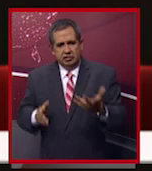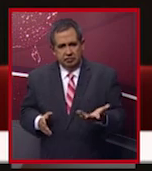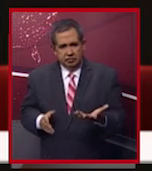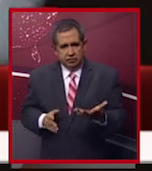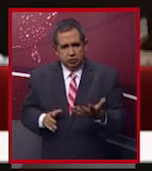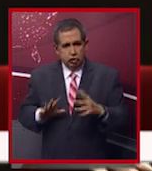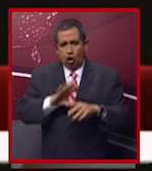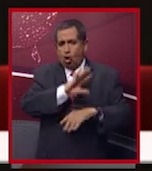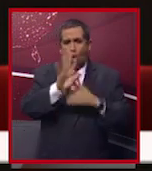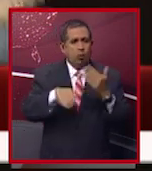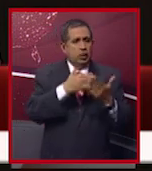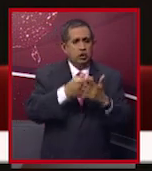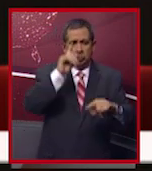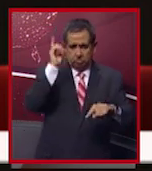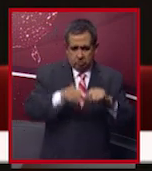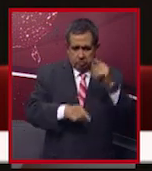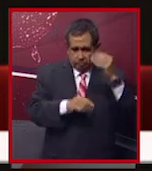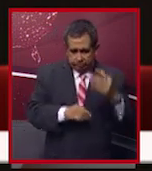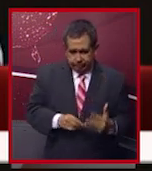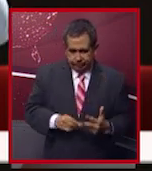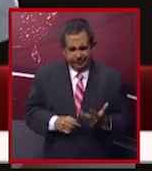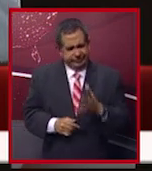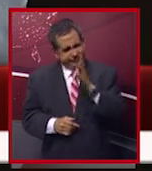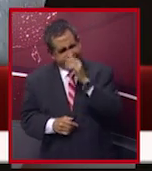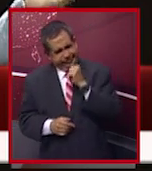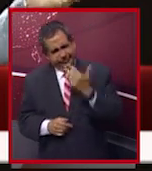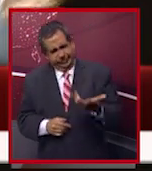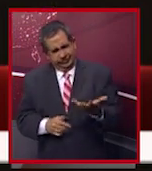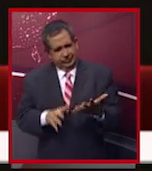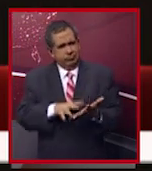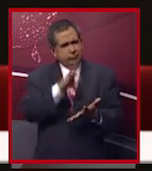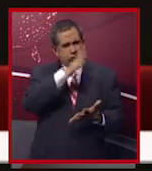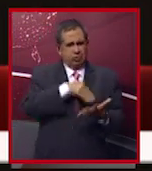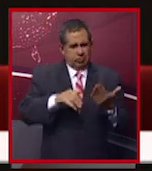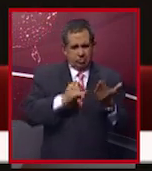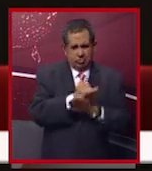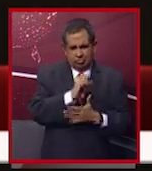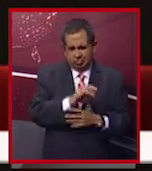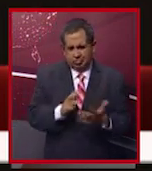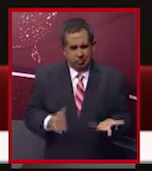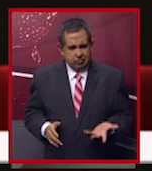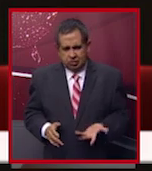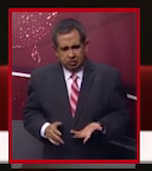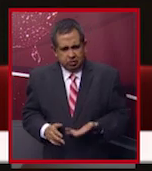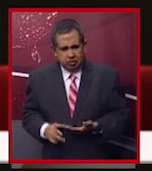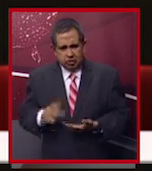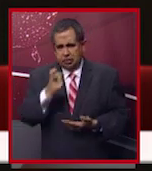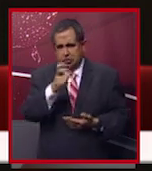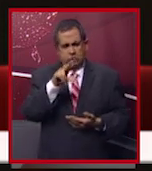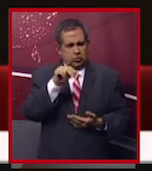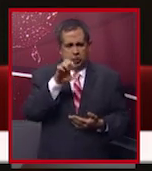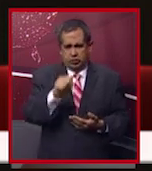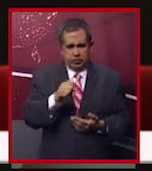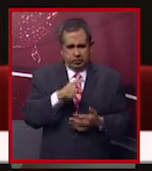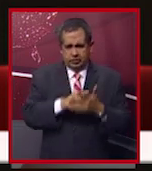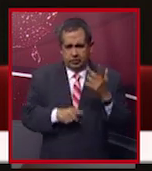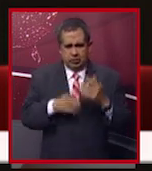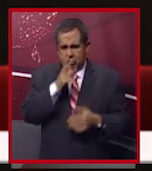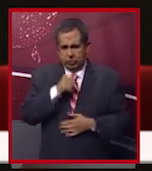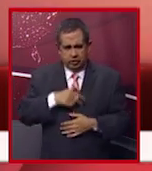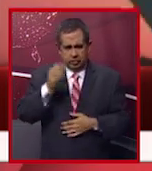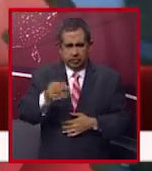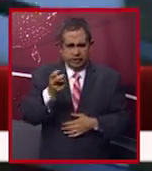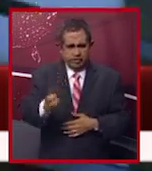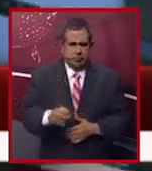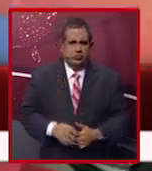se desecha todo, incluido lo de la mayoría calificada? Eso no es